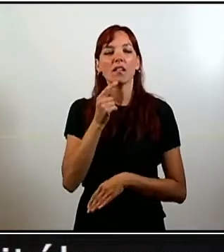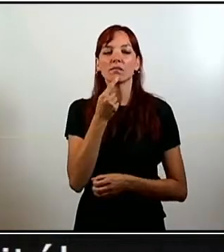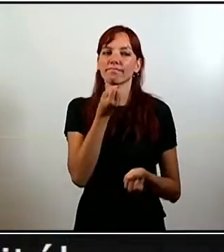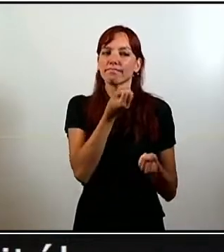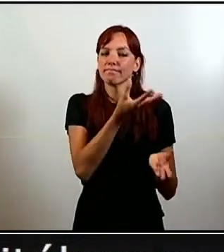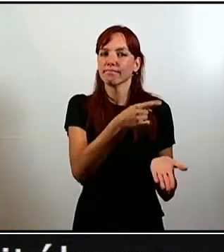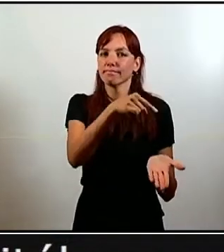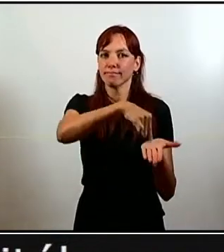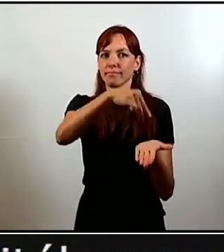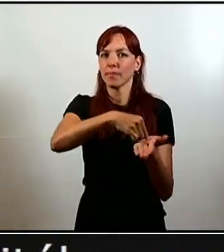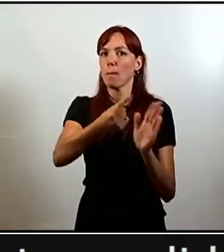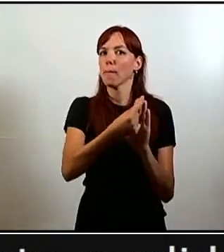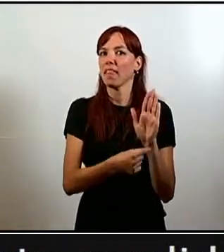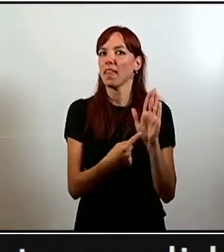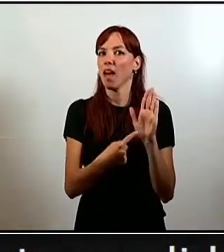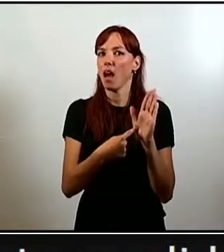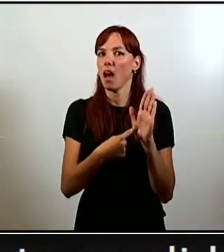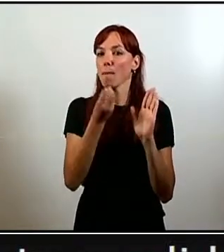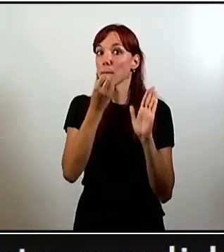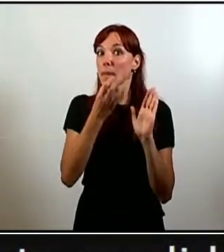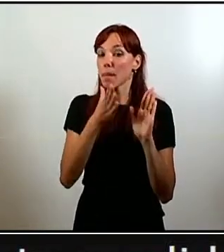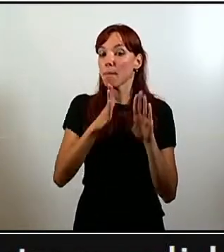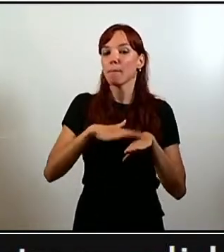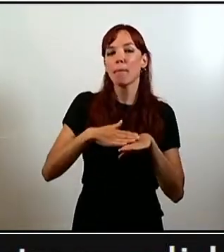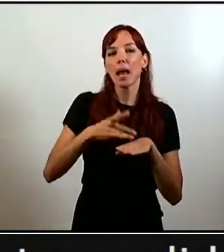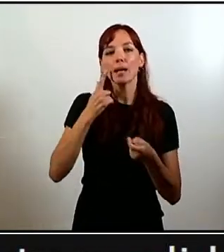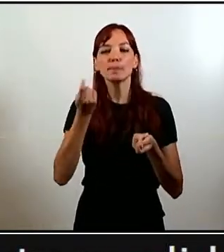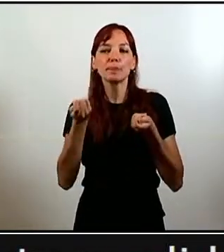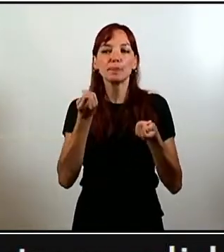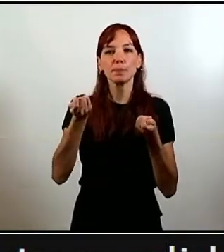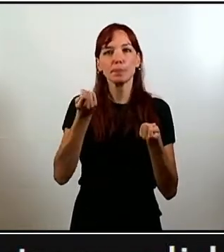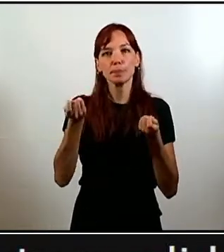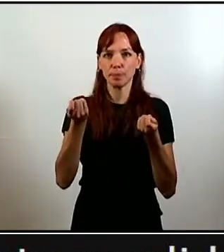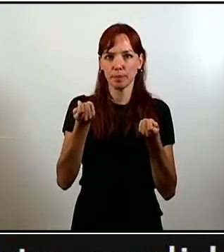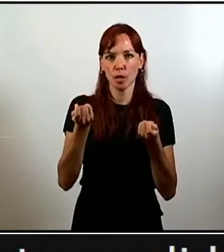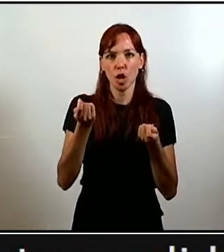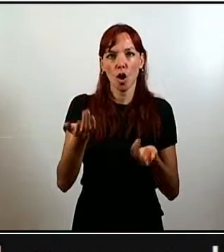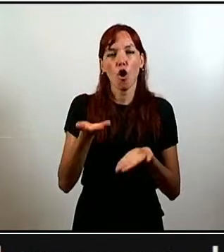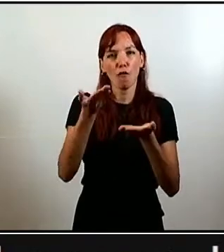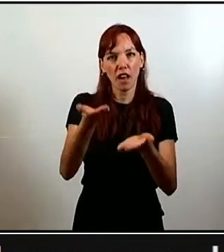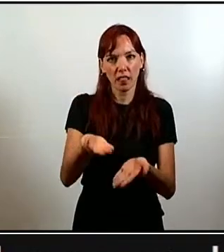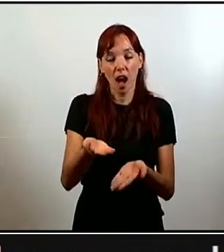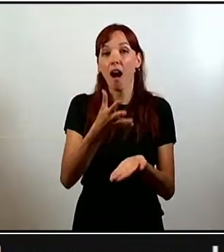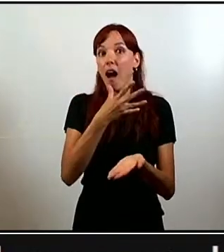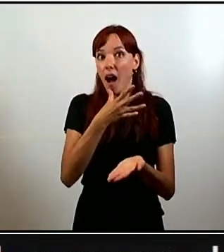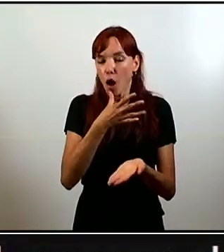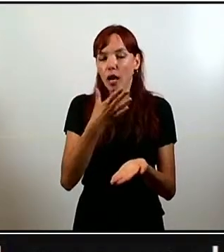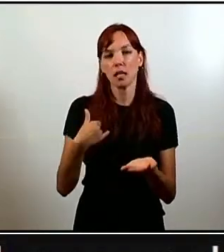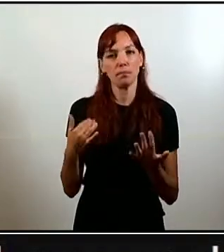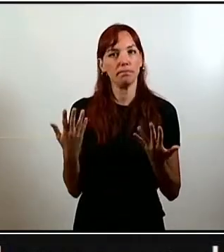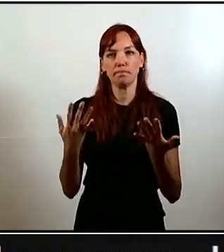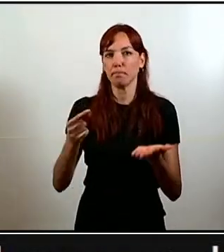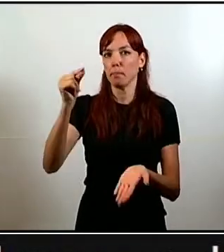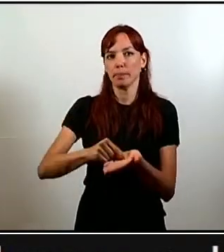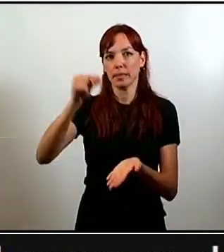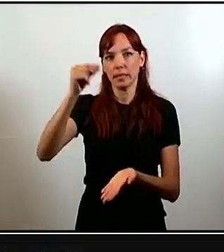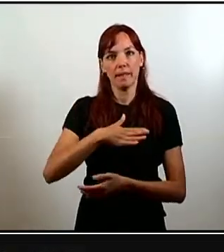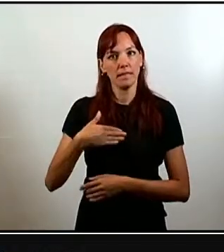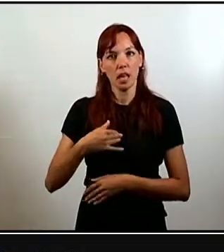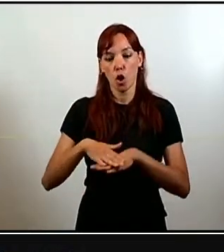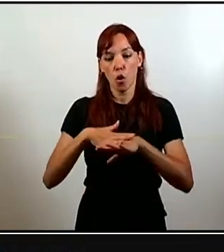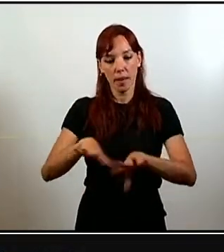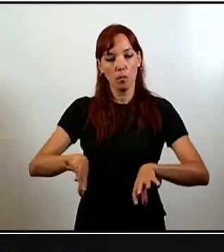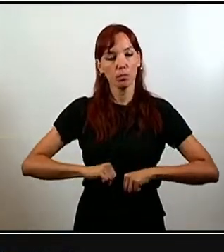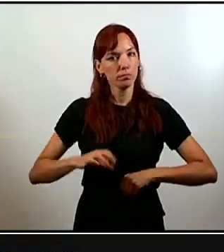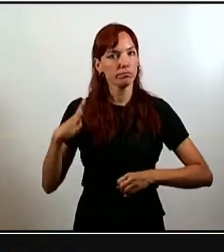muy práctica para poder controlar el exceso de oferta. Una medida que lo que hemos querido es acelerar en cuanto hemos llegado al Gobierno y